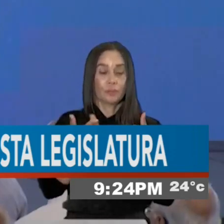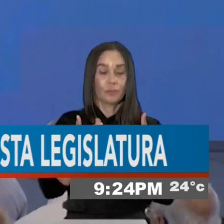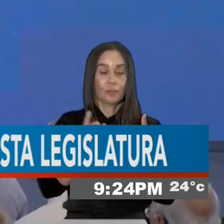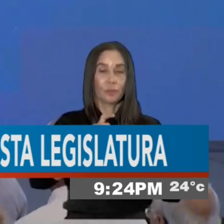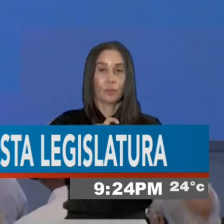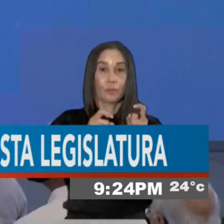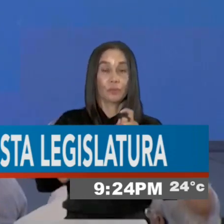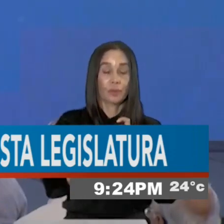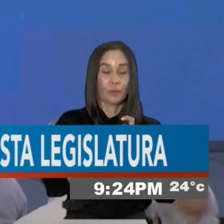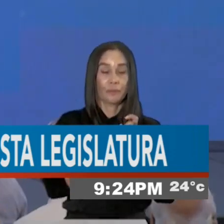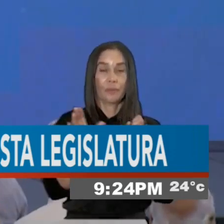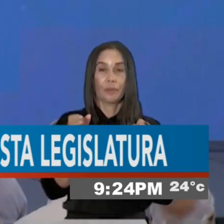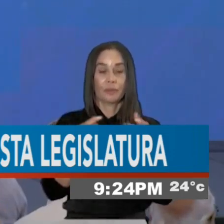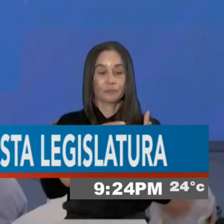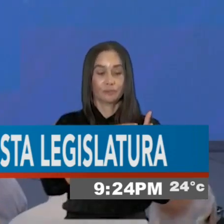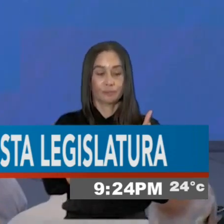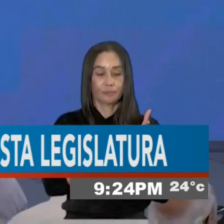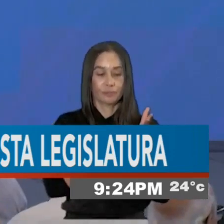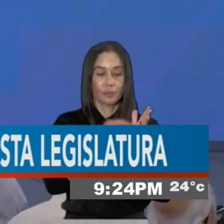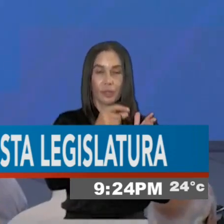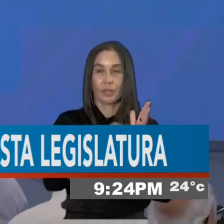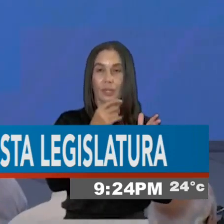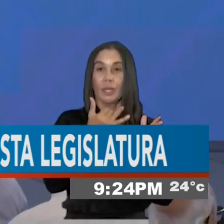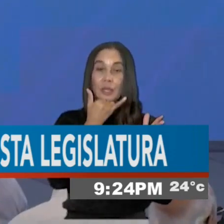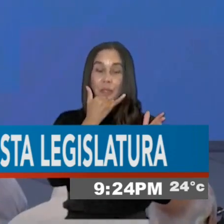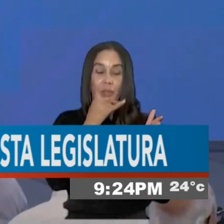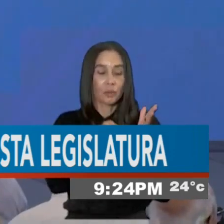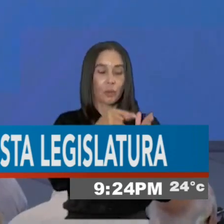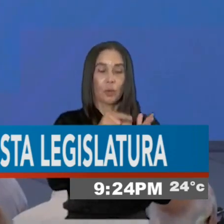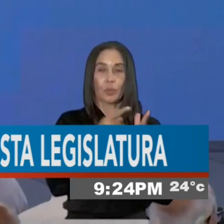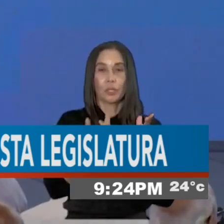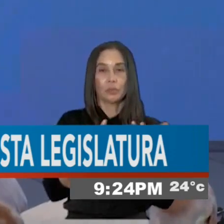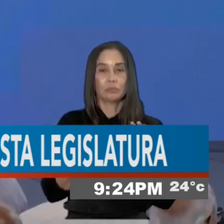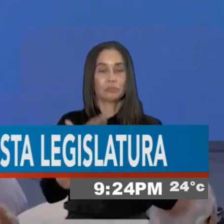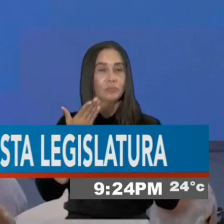imperfecciones, independientemente también de diferencias